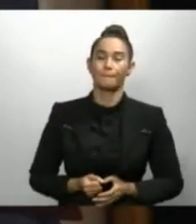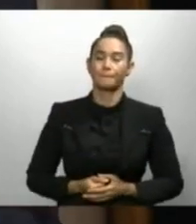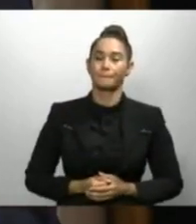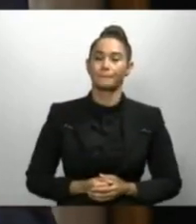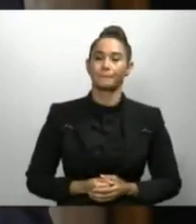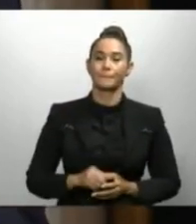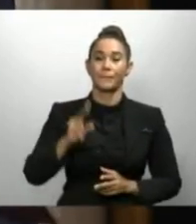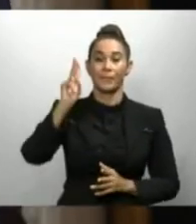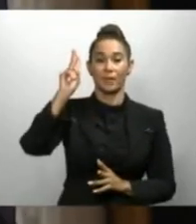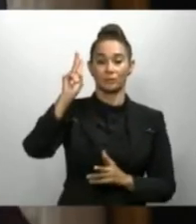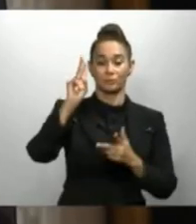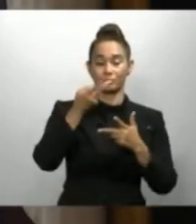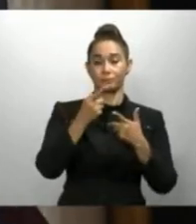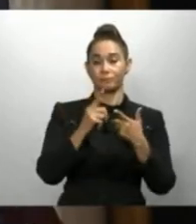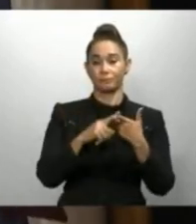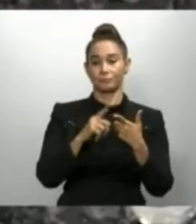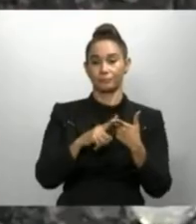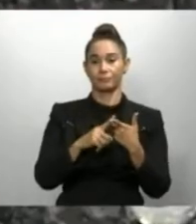2.